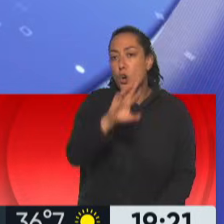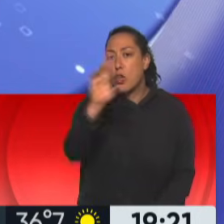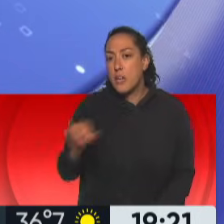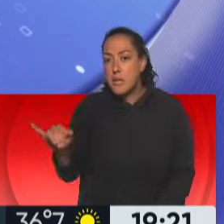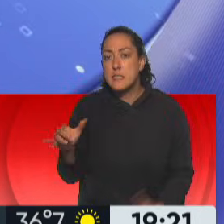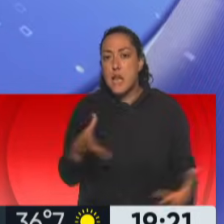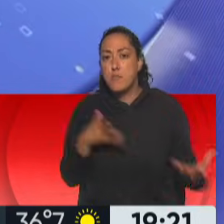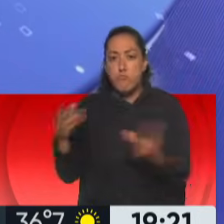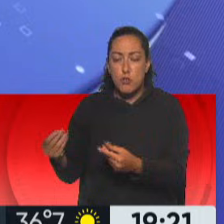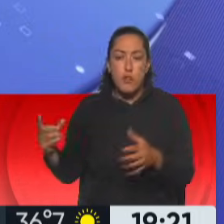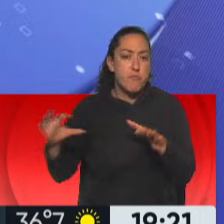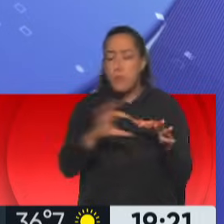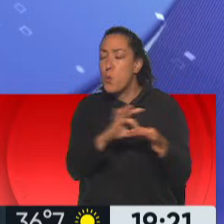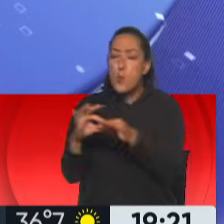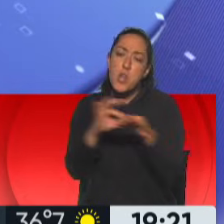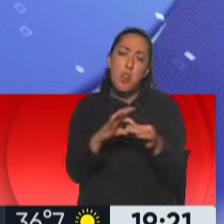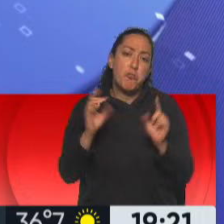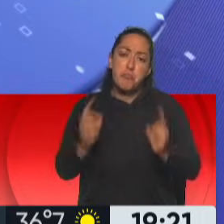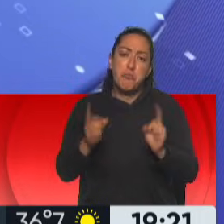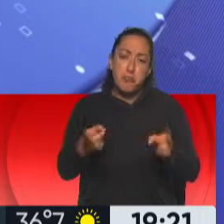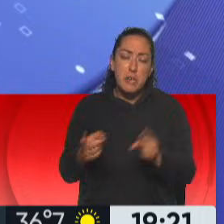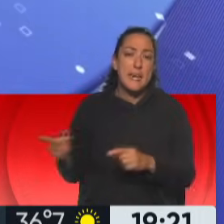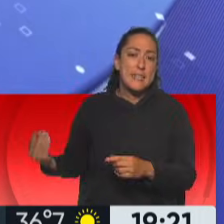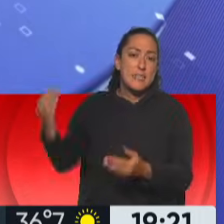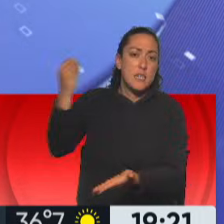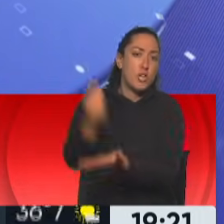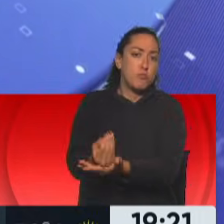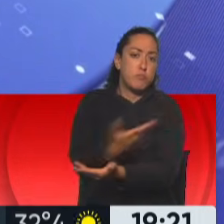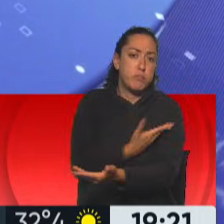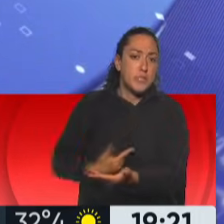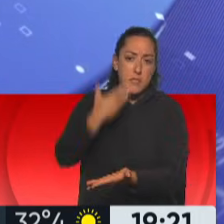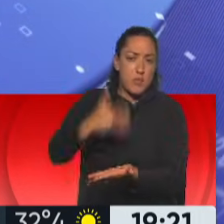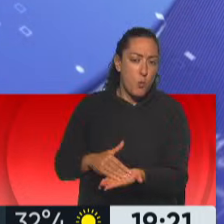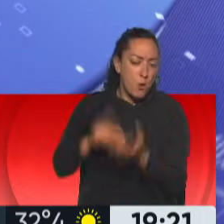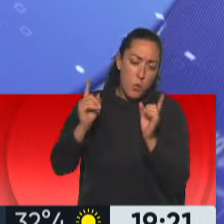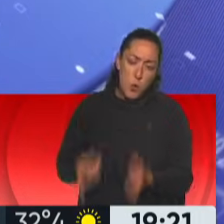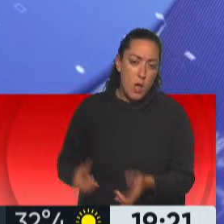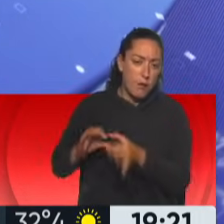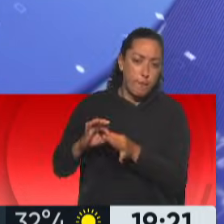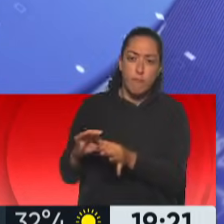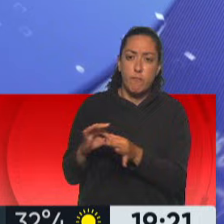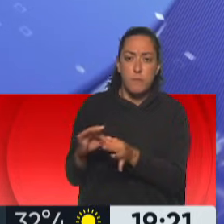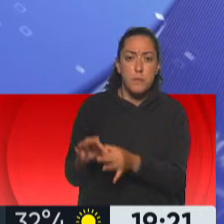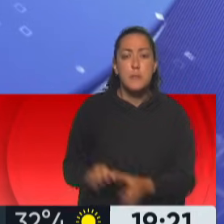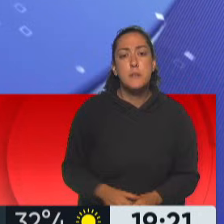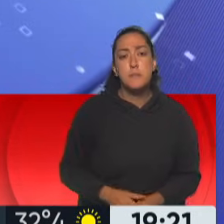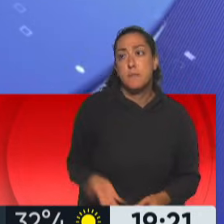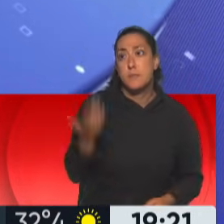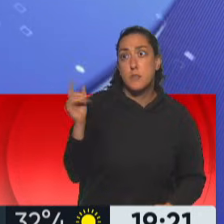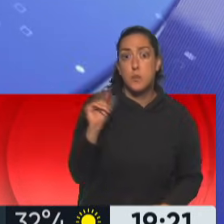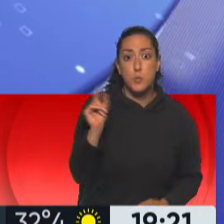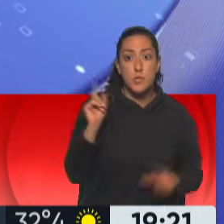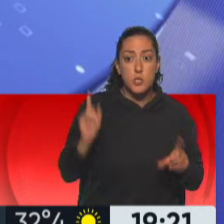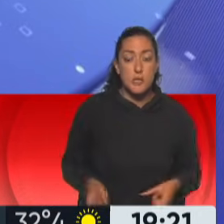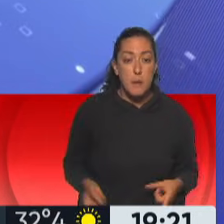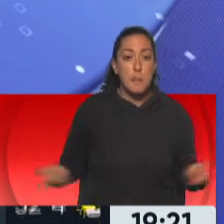diciendo, siguen unidos pese a que ella ha ocupado oficialmente en el día de hoy el lugar. Tengo entendido que hace un ratito nada más se conformó